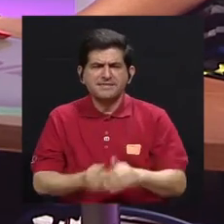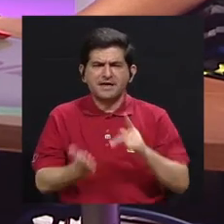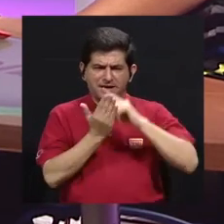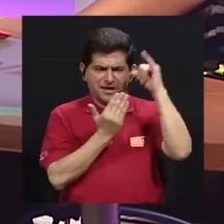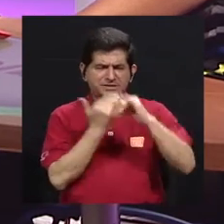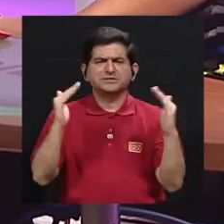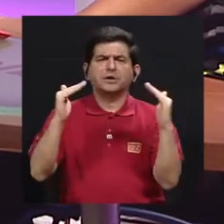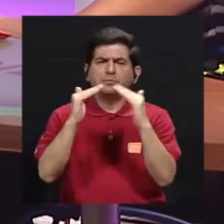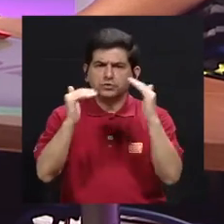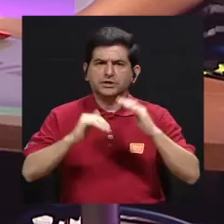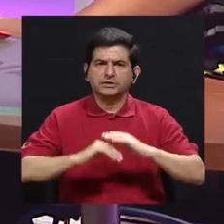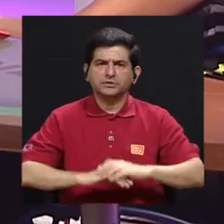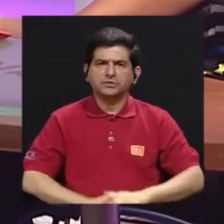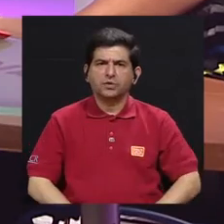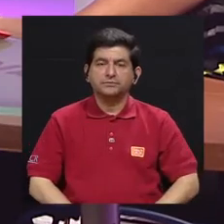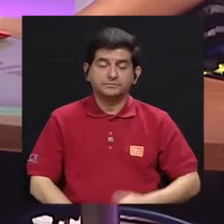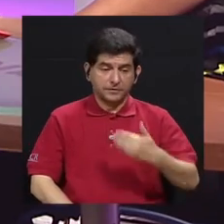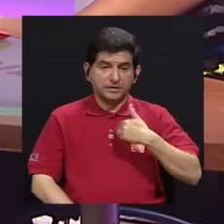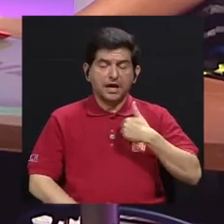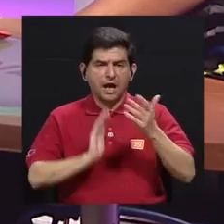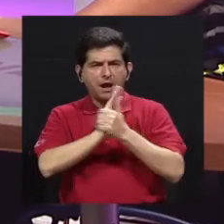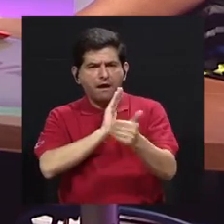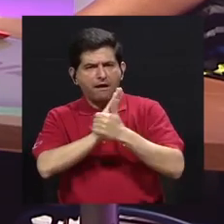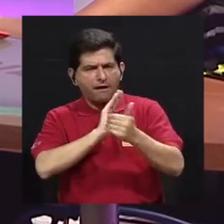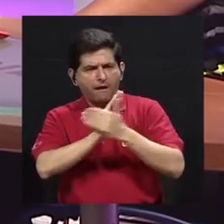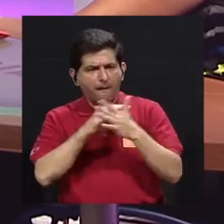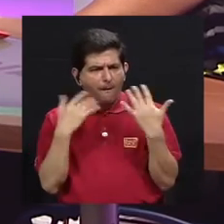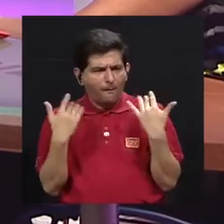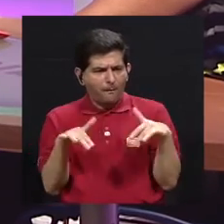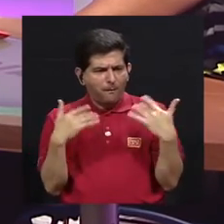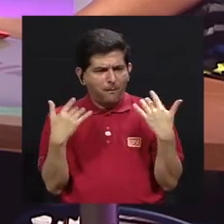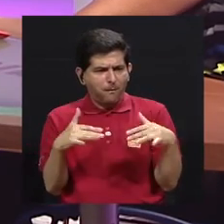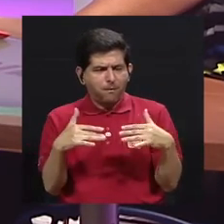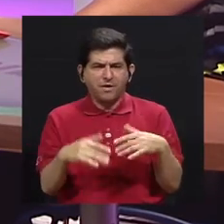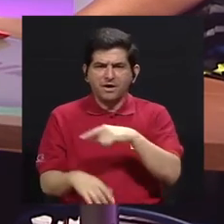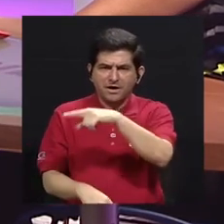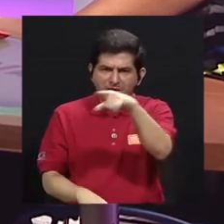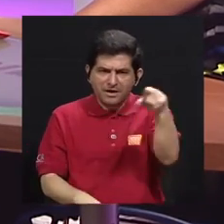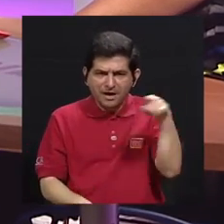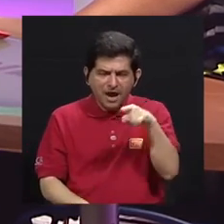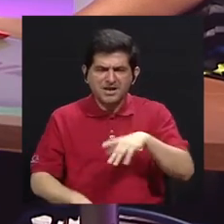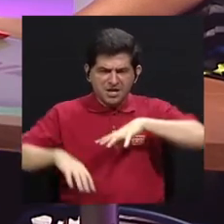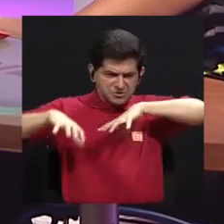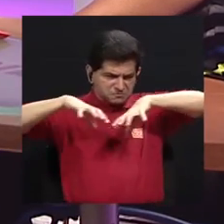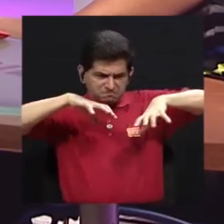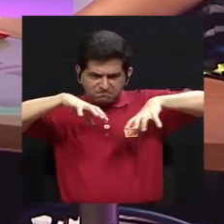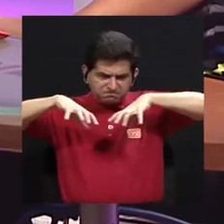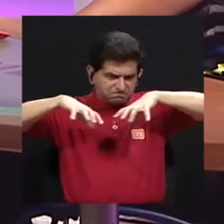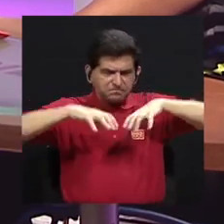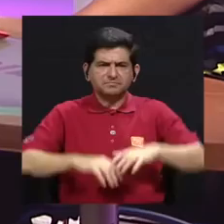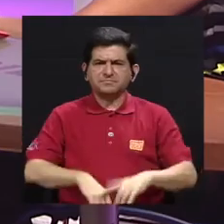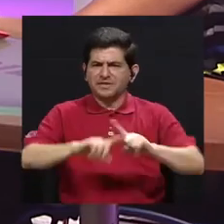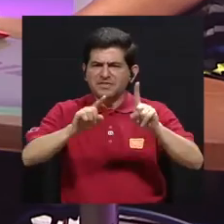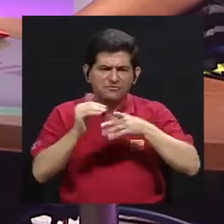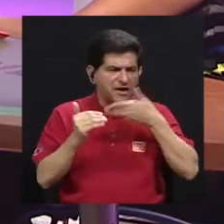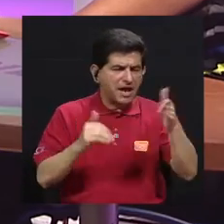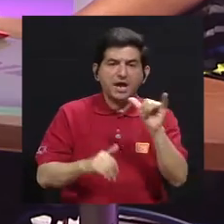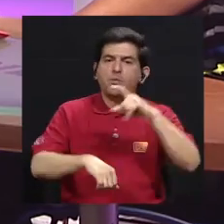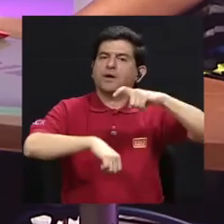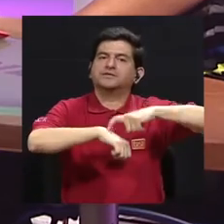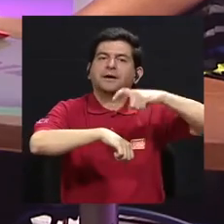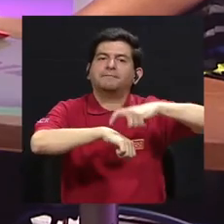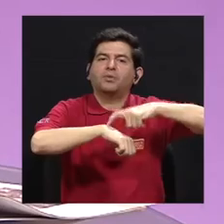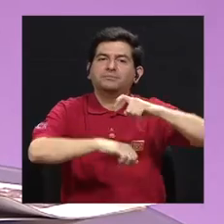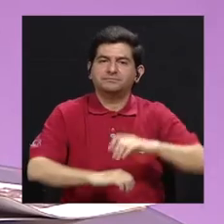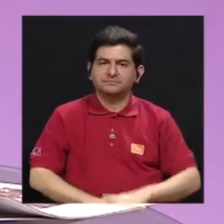de nuestros proyectos de vivienda porque tienen una capacidad de estar moviendo distintas cosas